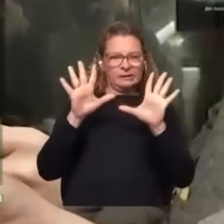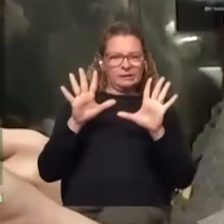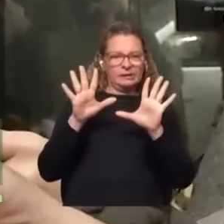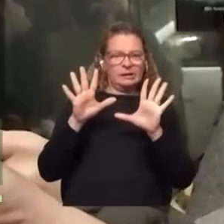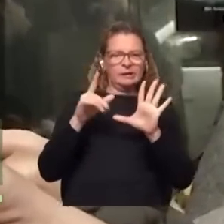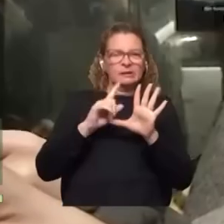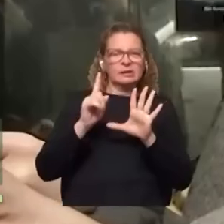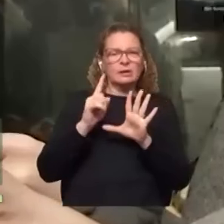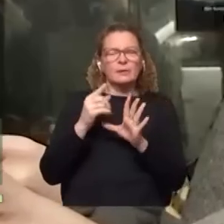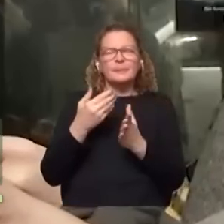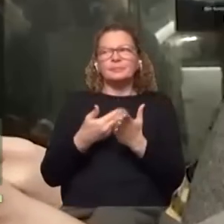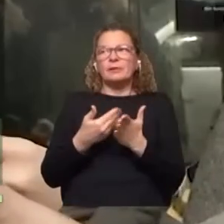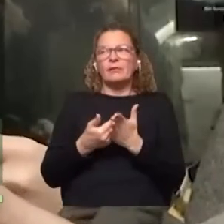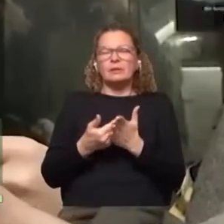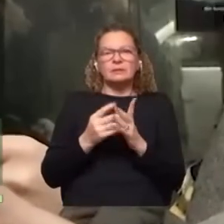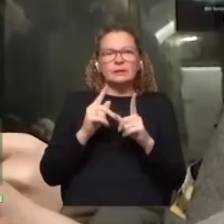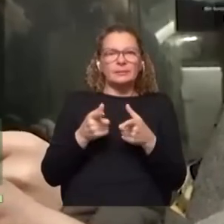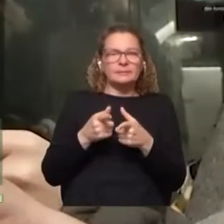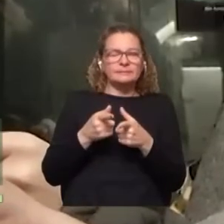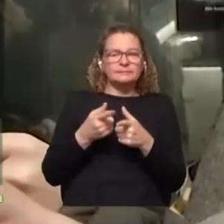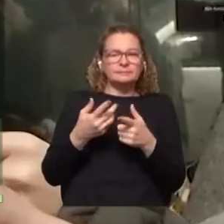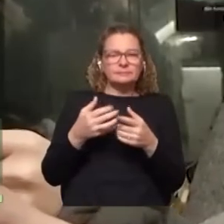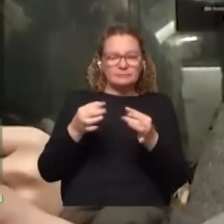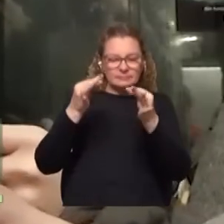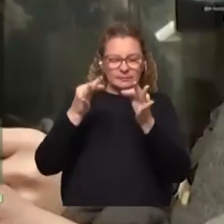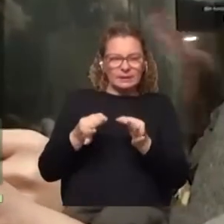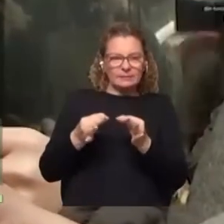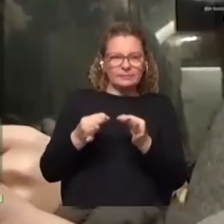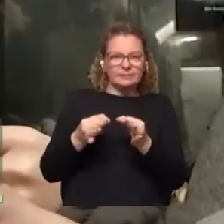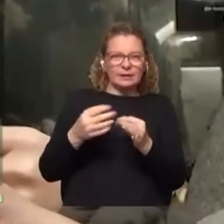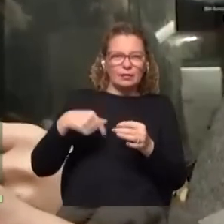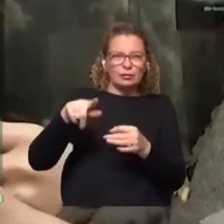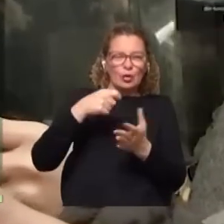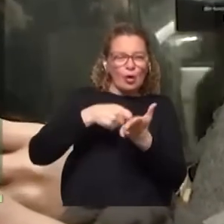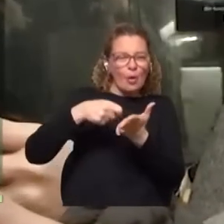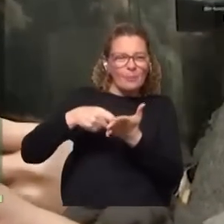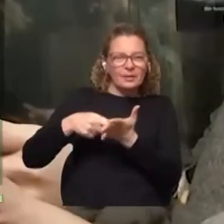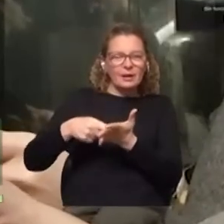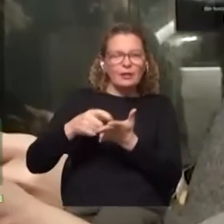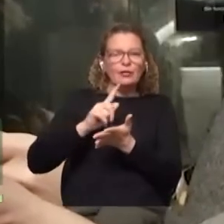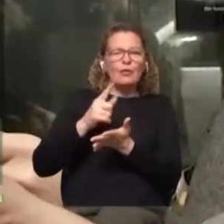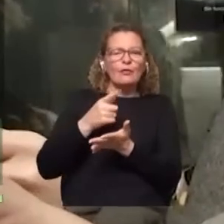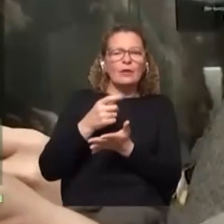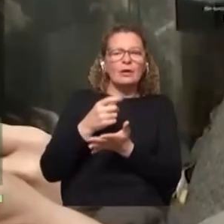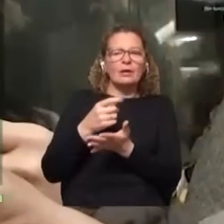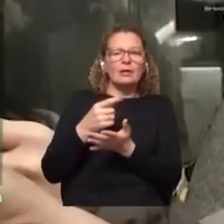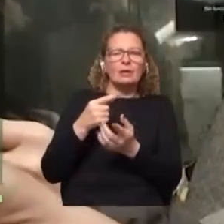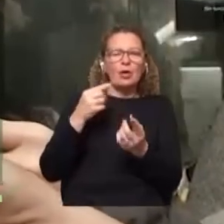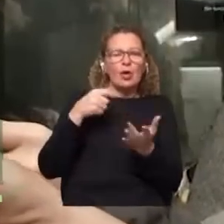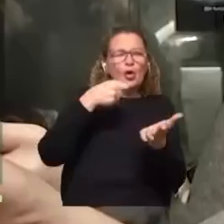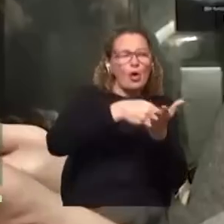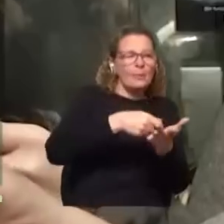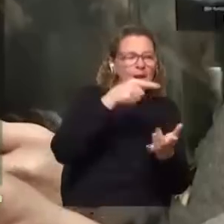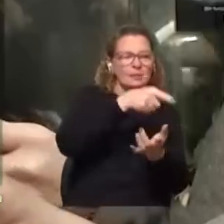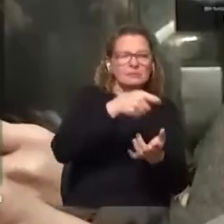hubo falta de integridad en cuanto a todo lo que fueron las compras en el cual la compra directa fue